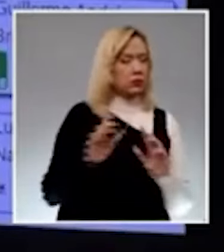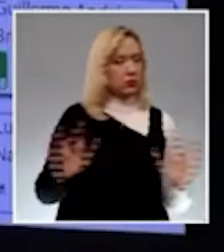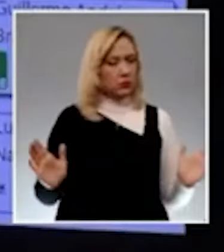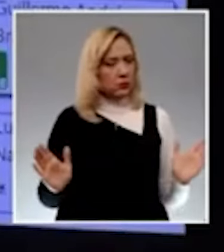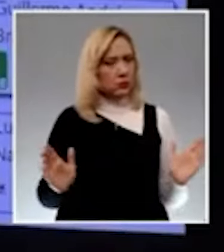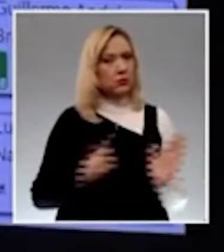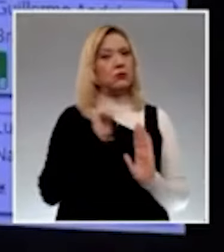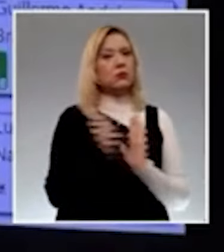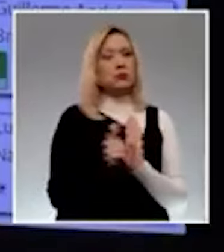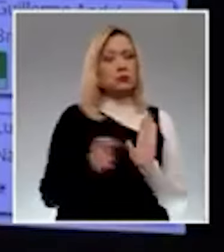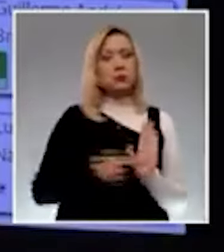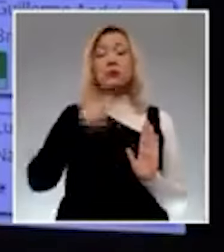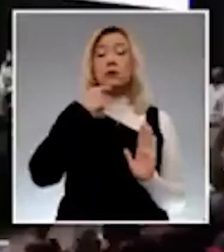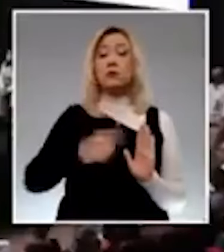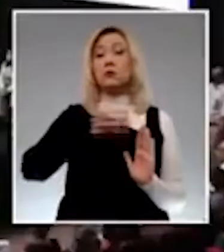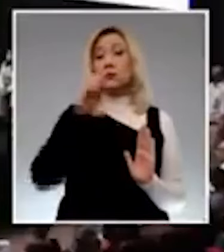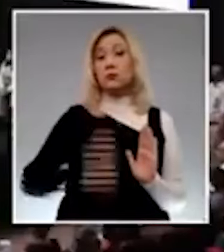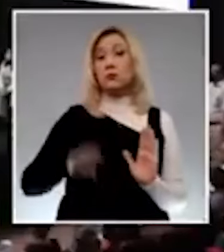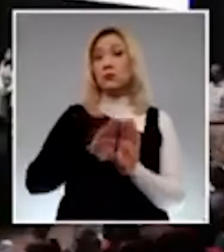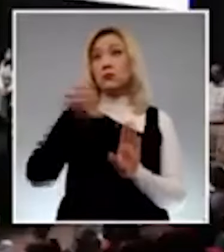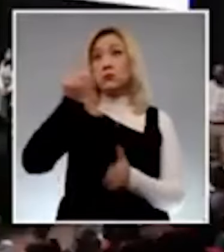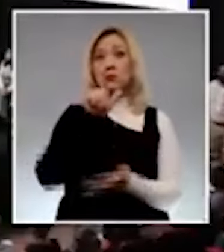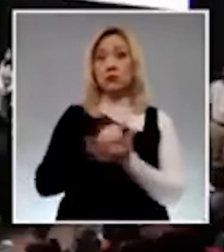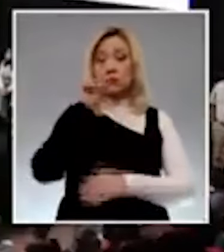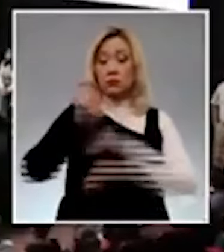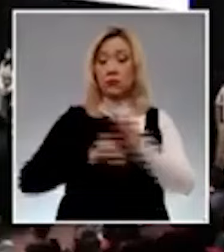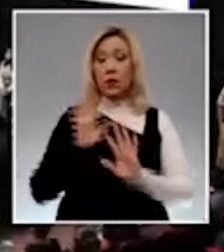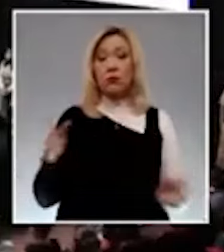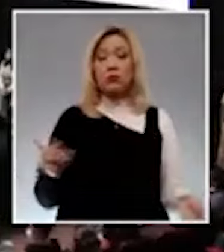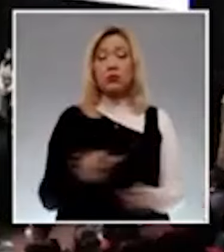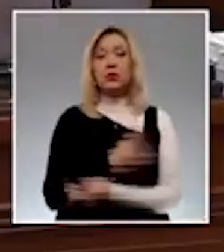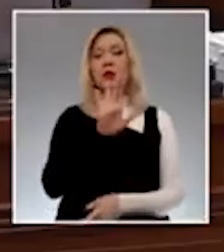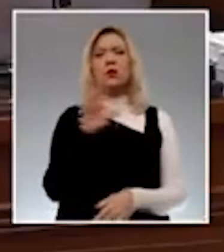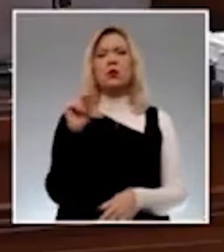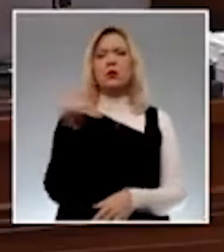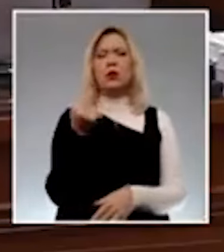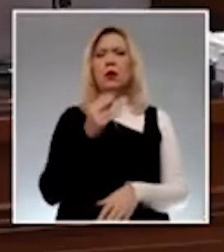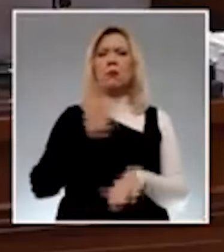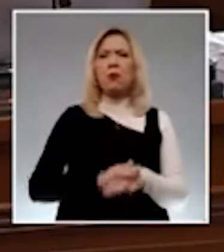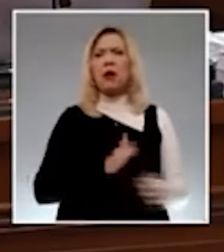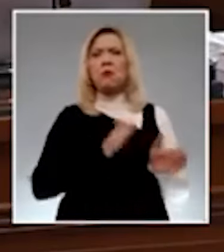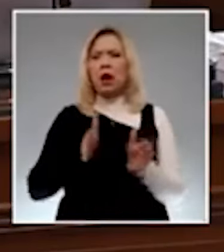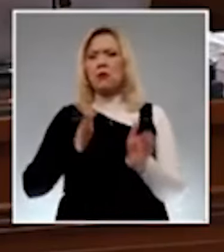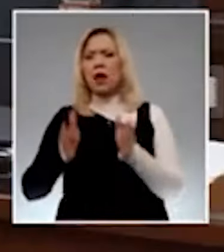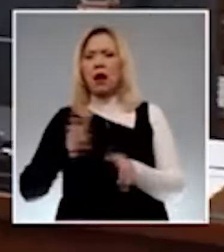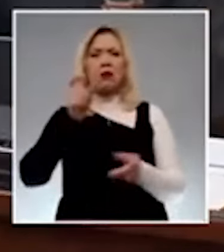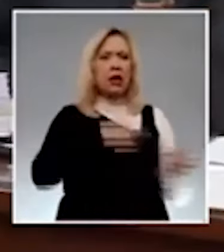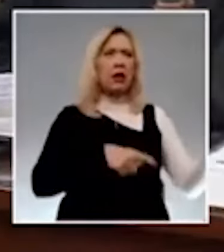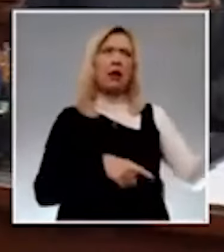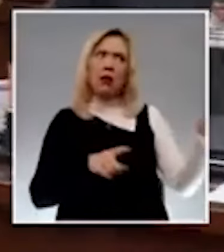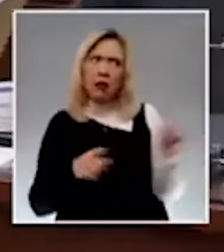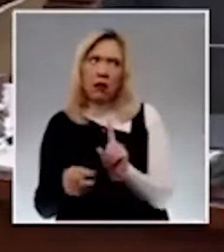tratándose de medidas legislativas, no será necesaria otra consulta en las fases subsecuentes del proceso si la consulta se realiza en